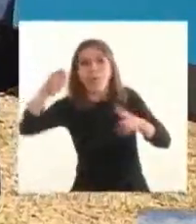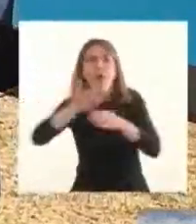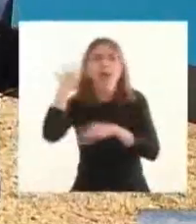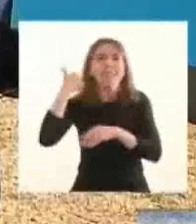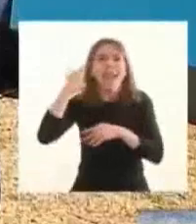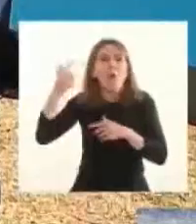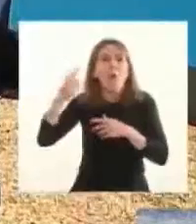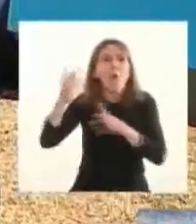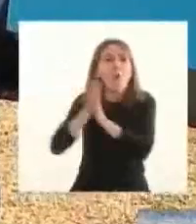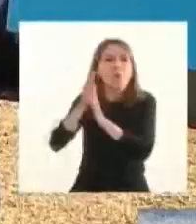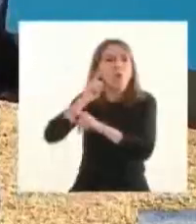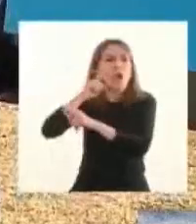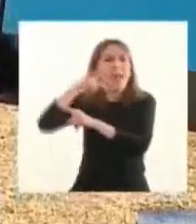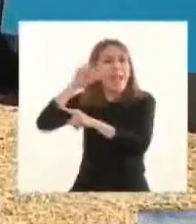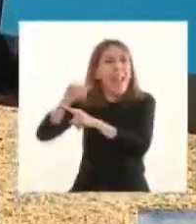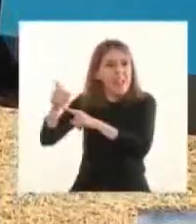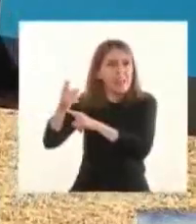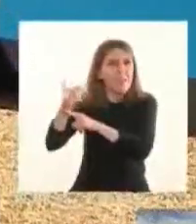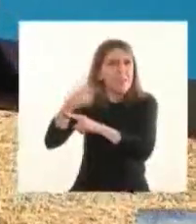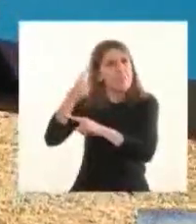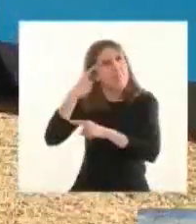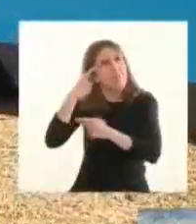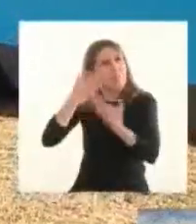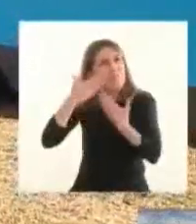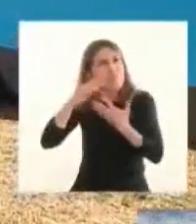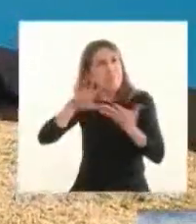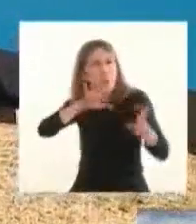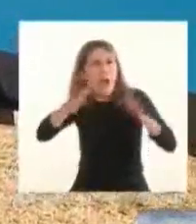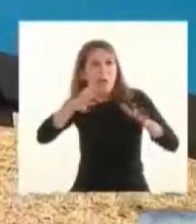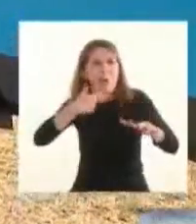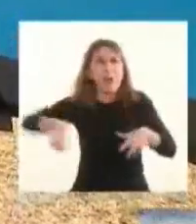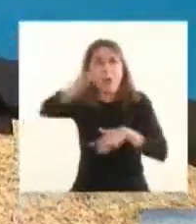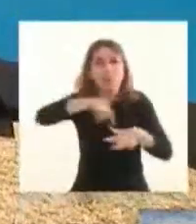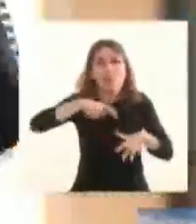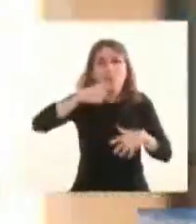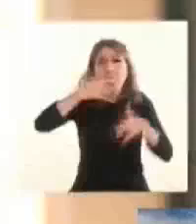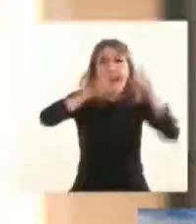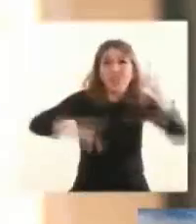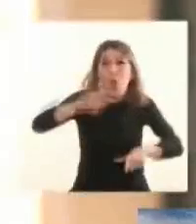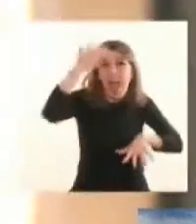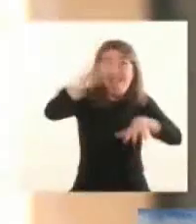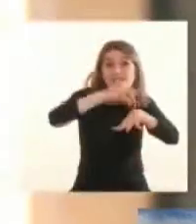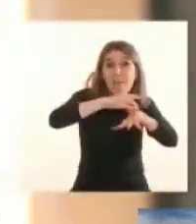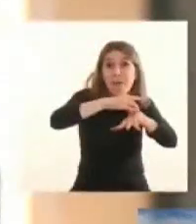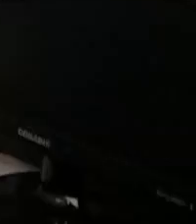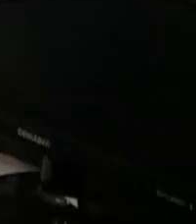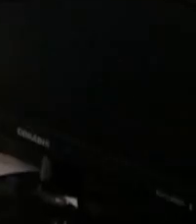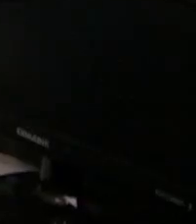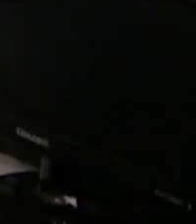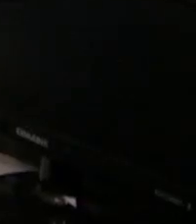ginés aproximadamente el 65% de los casos hoy ocurren en el interior del país